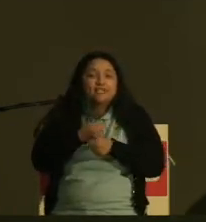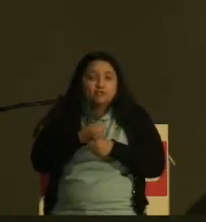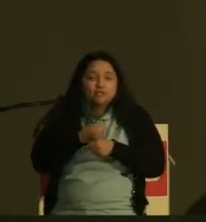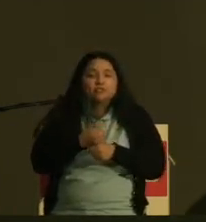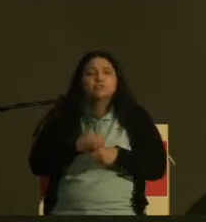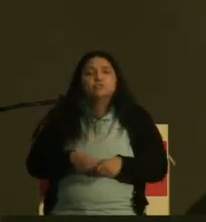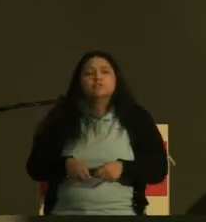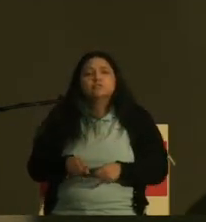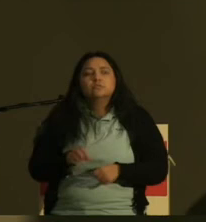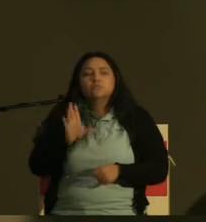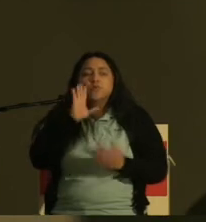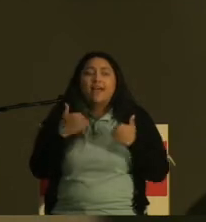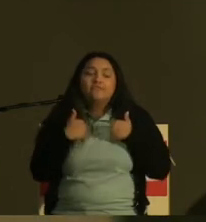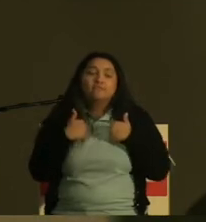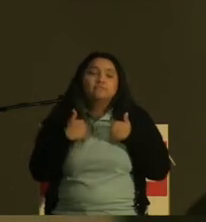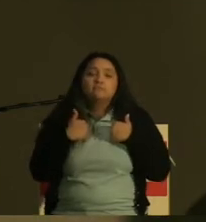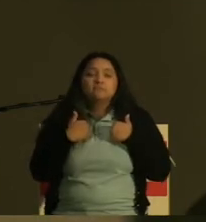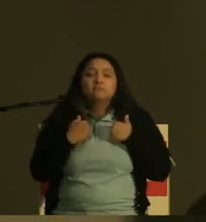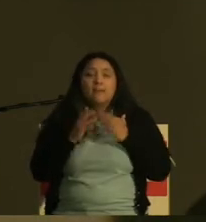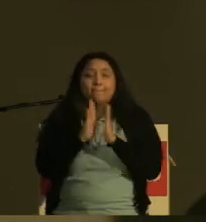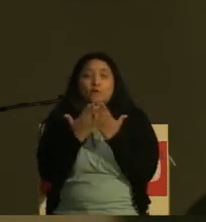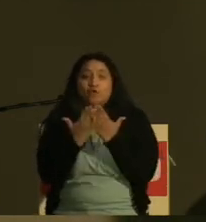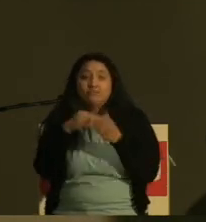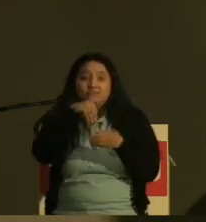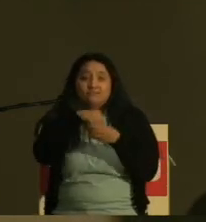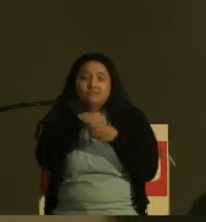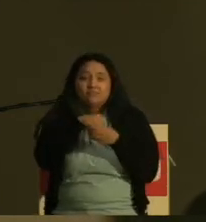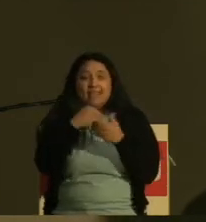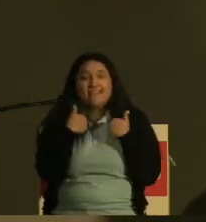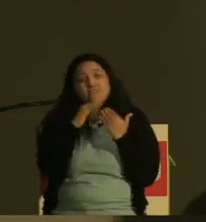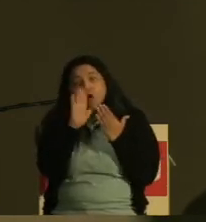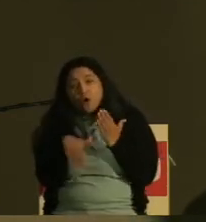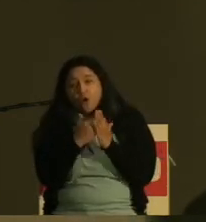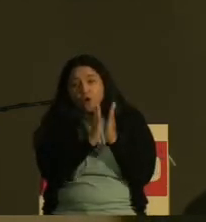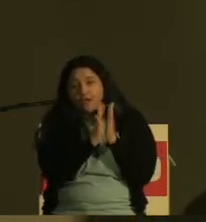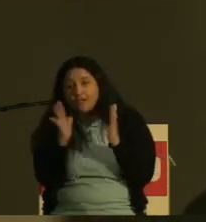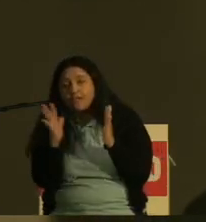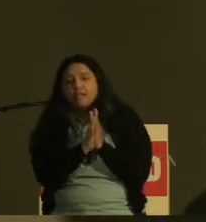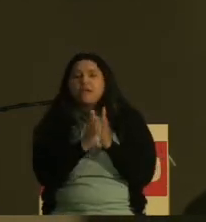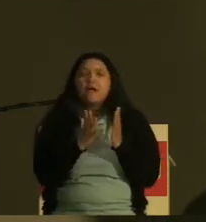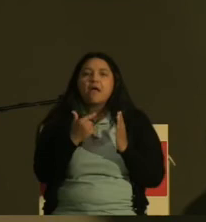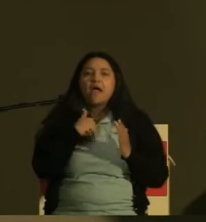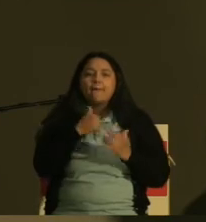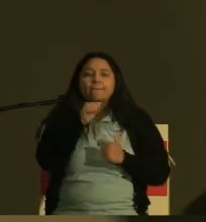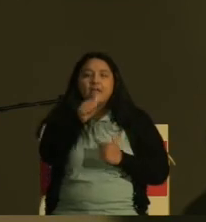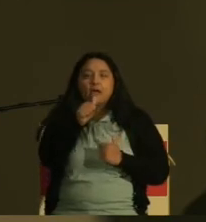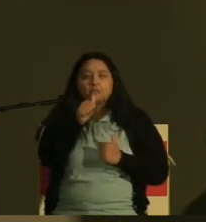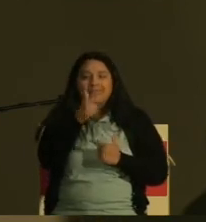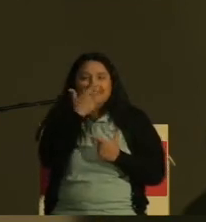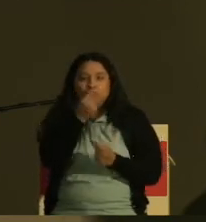un solo libro que contenga todos los libros, ¿no? Porque lo que a mí me interesa no son